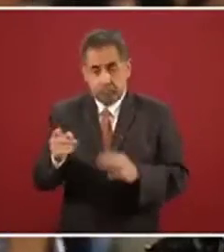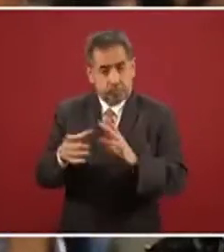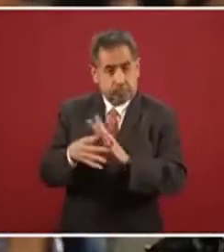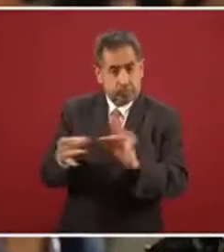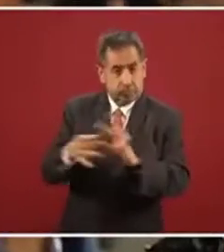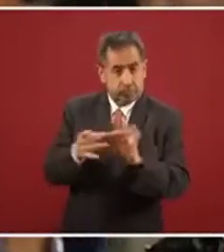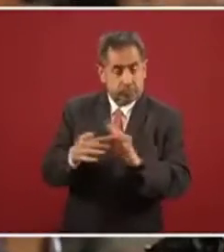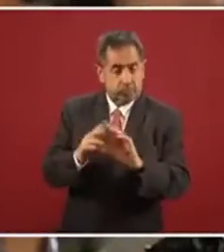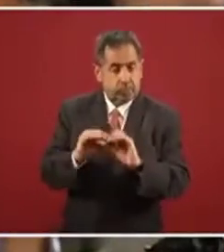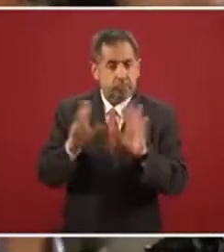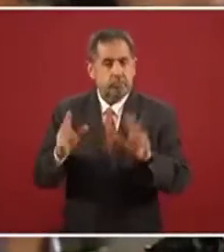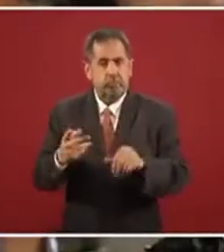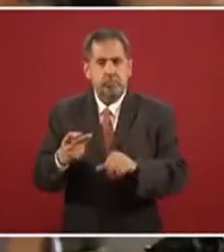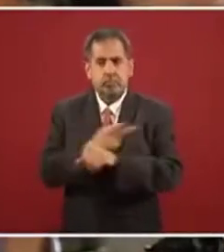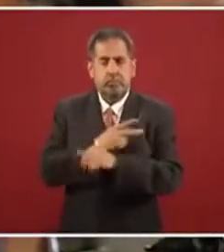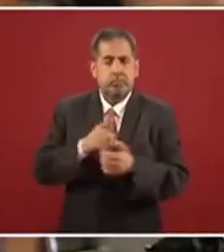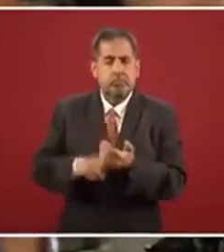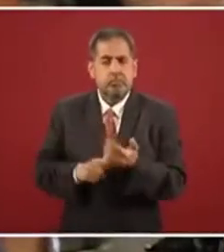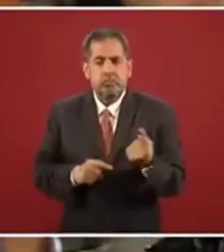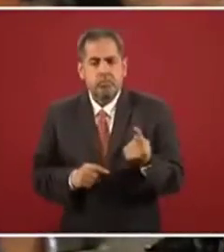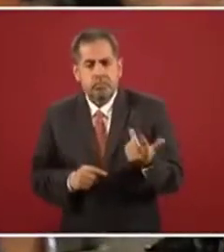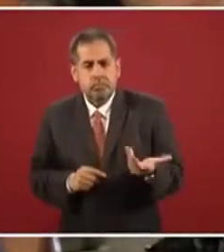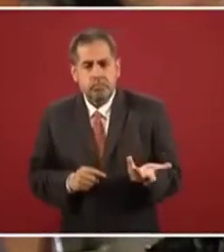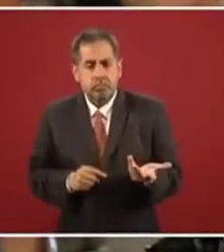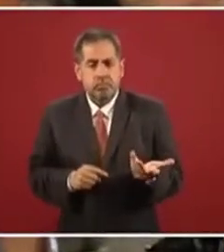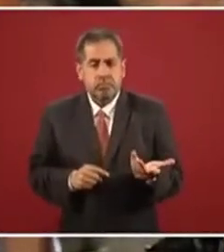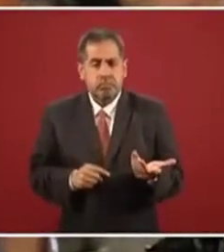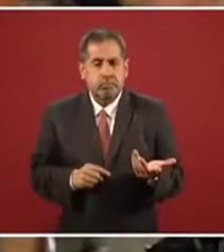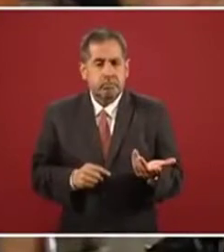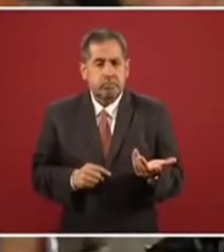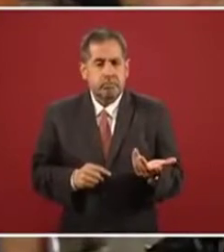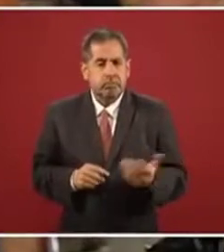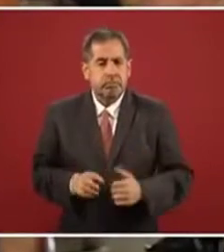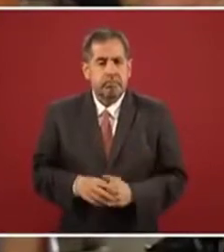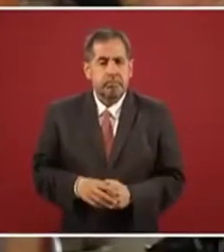tajante de Bolivia y si